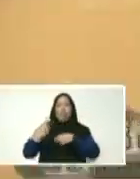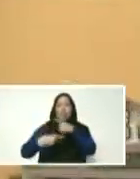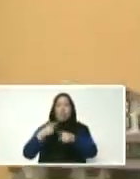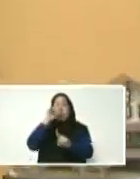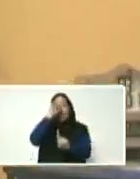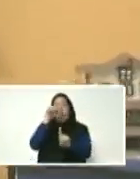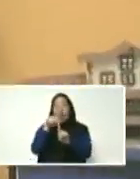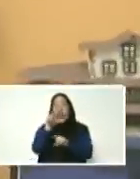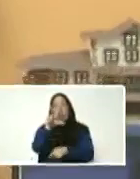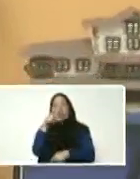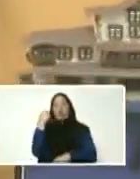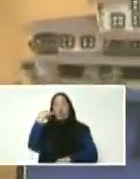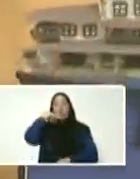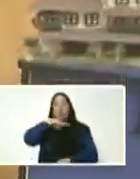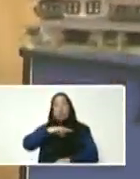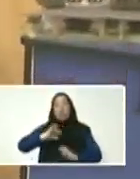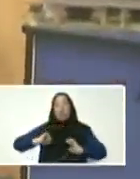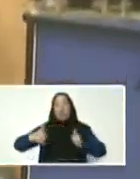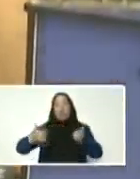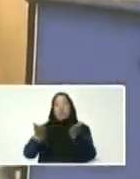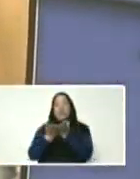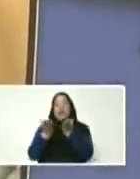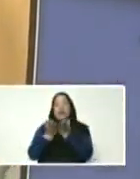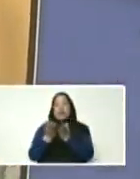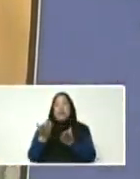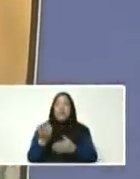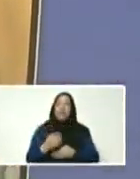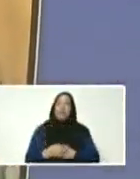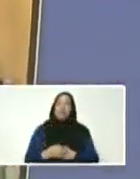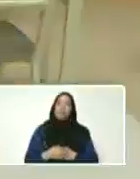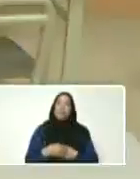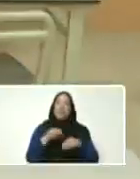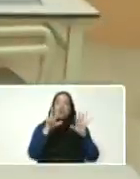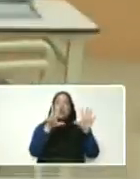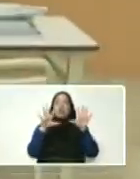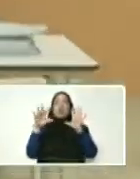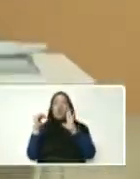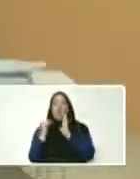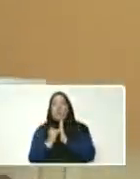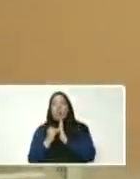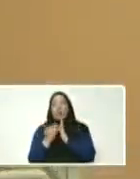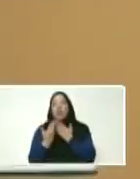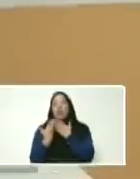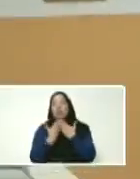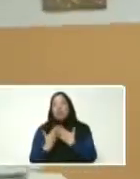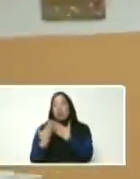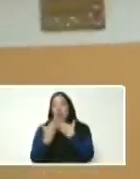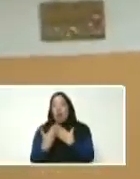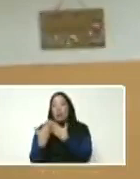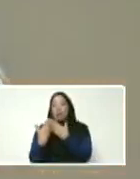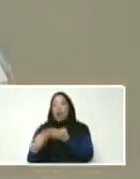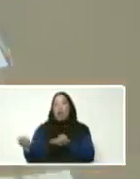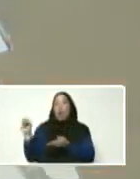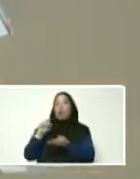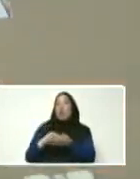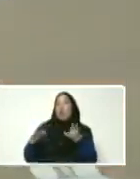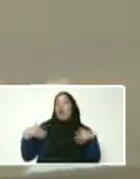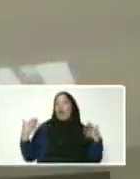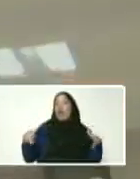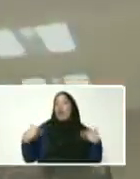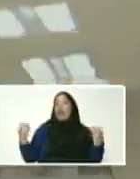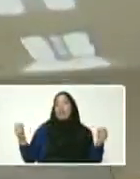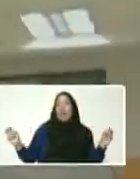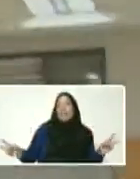ya el 3 de octubre del año escolar, con unos 85 mil estudiantes en este estado que van a tener un regreso victorioso a sus aulas de